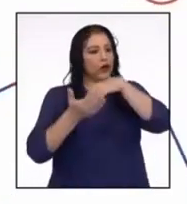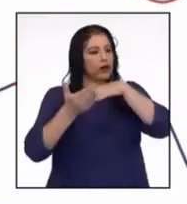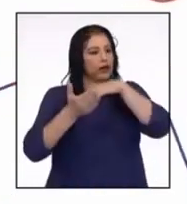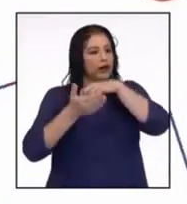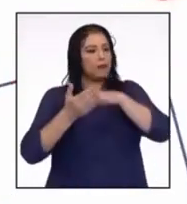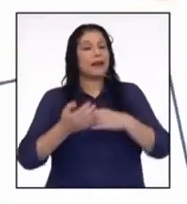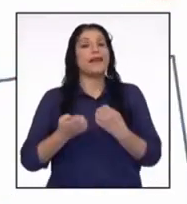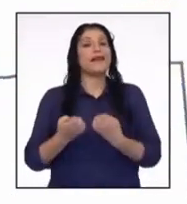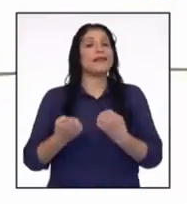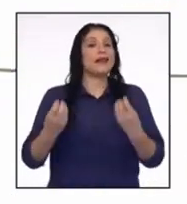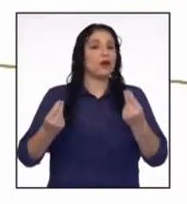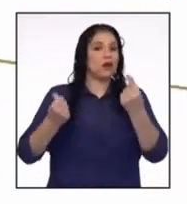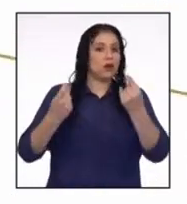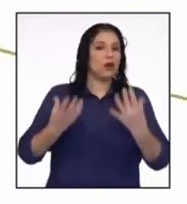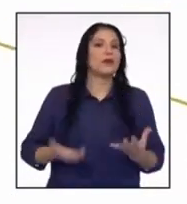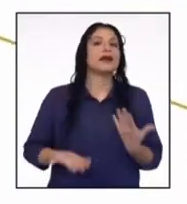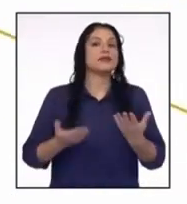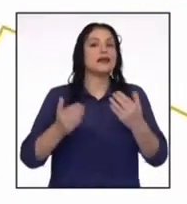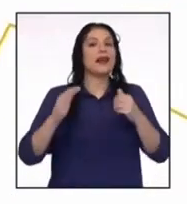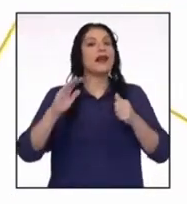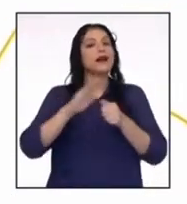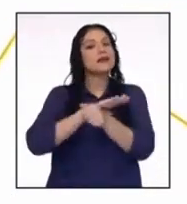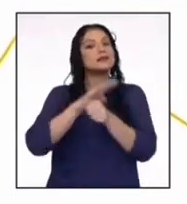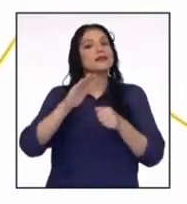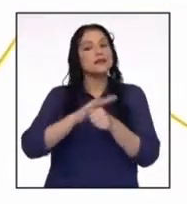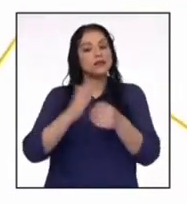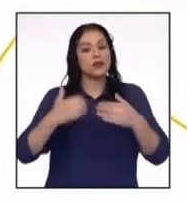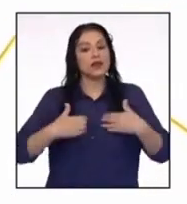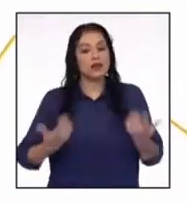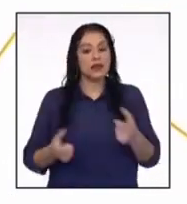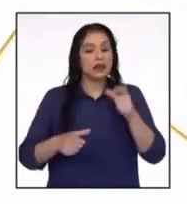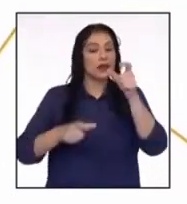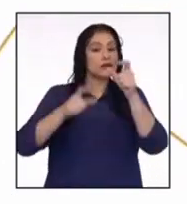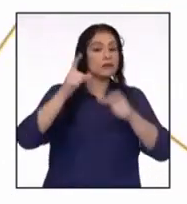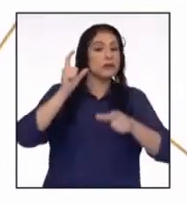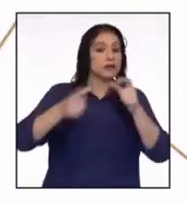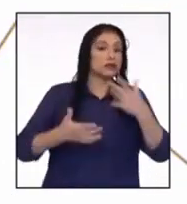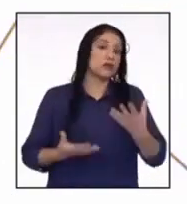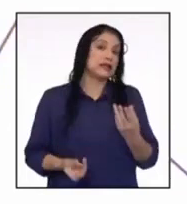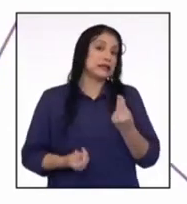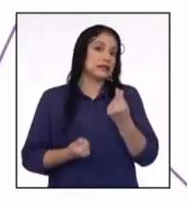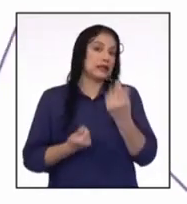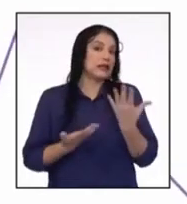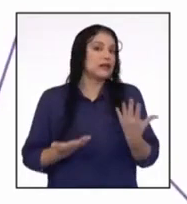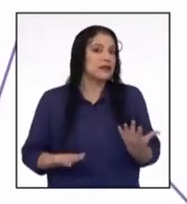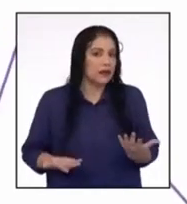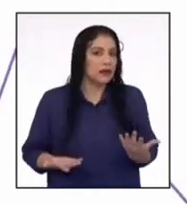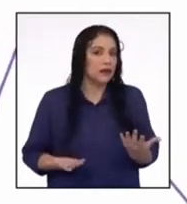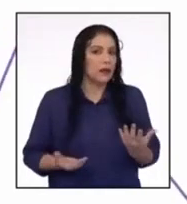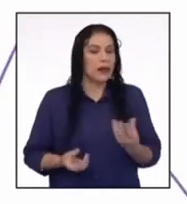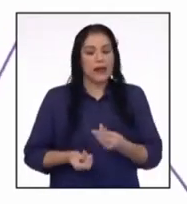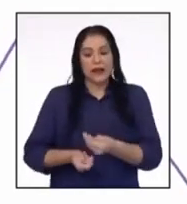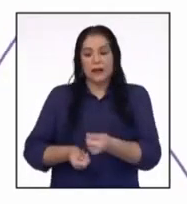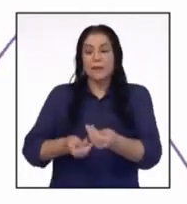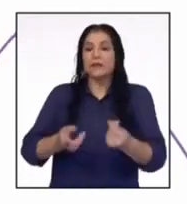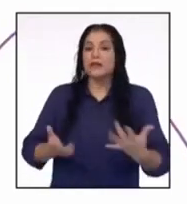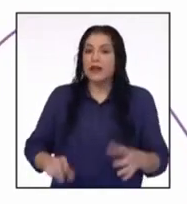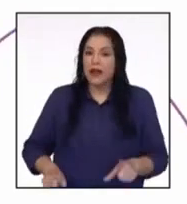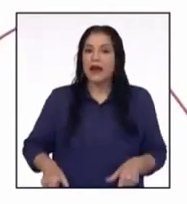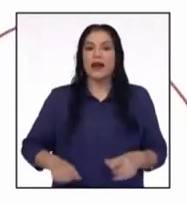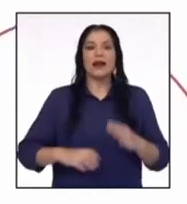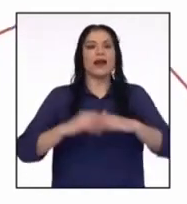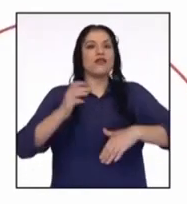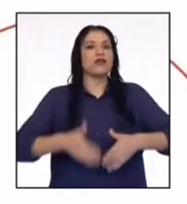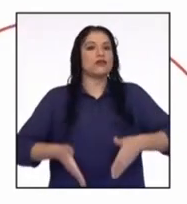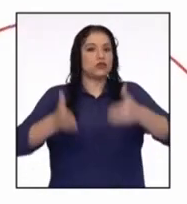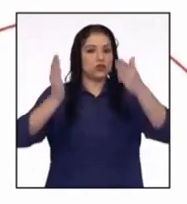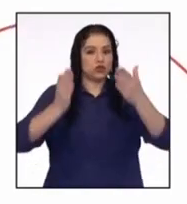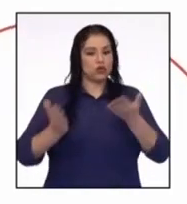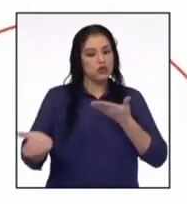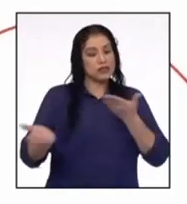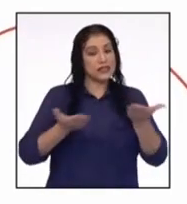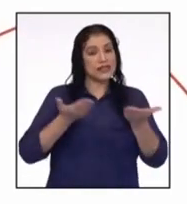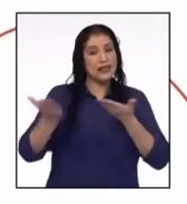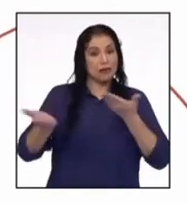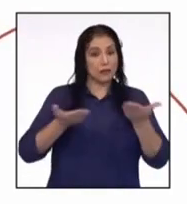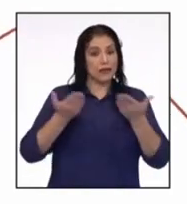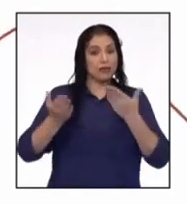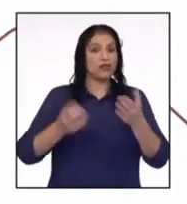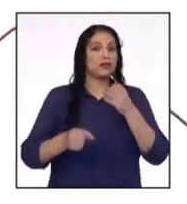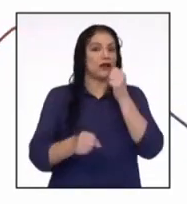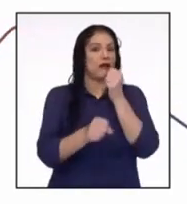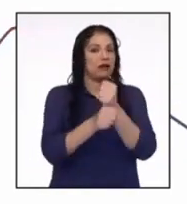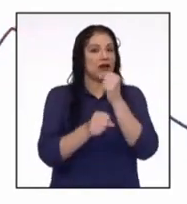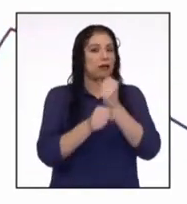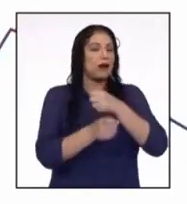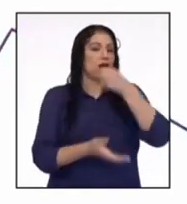Vulnerabilidad económica es el acceso que tiene una población a los activos económicos, tierra, infraestructura, servicios y